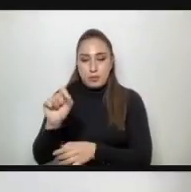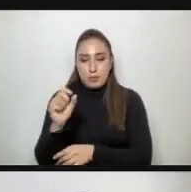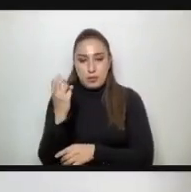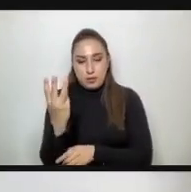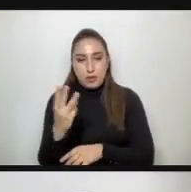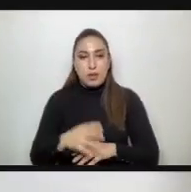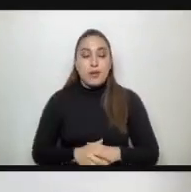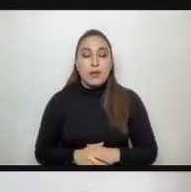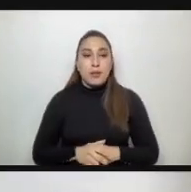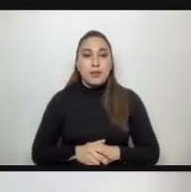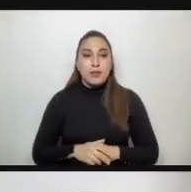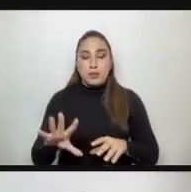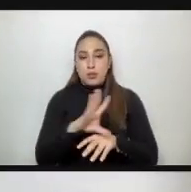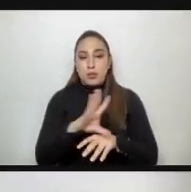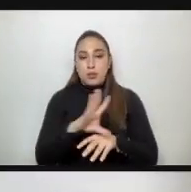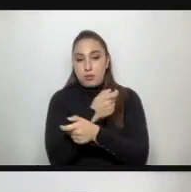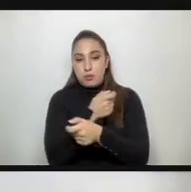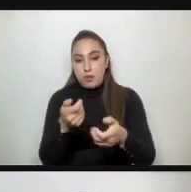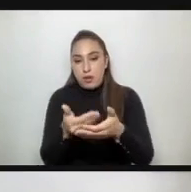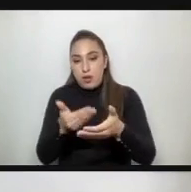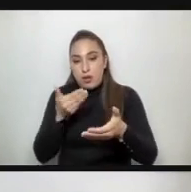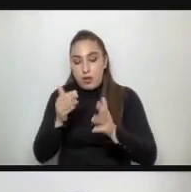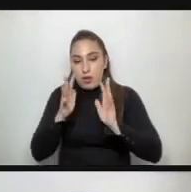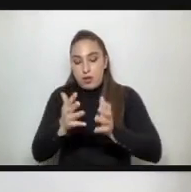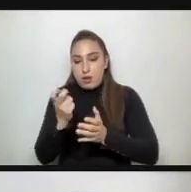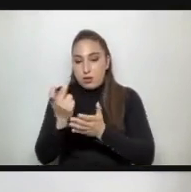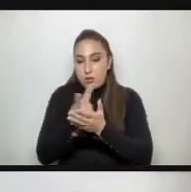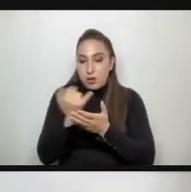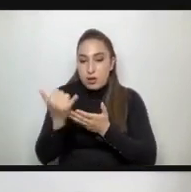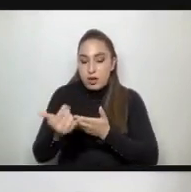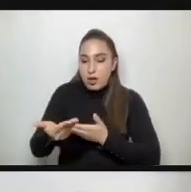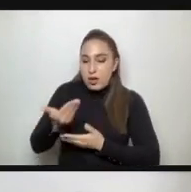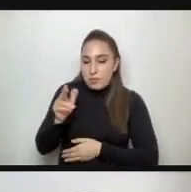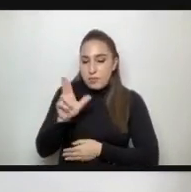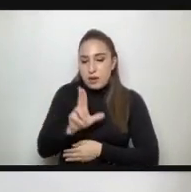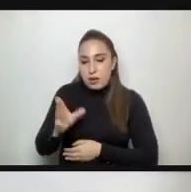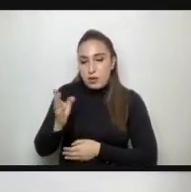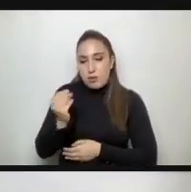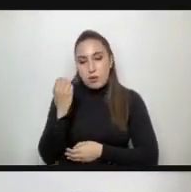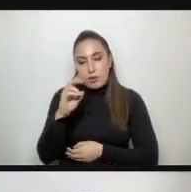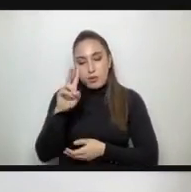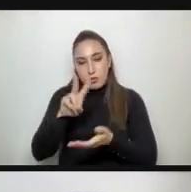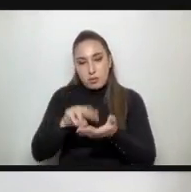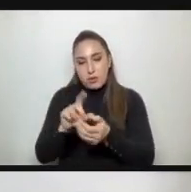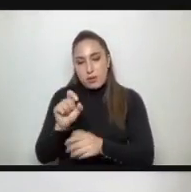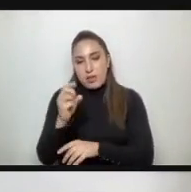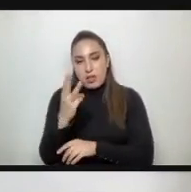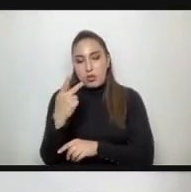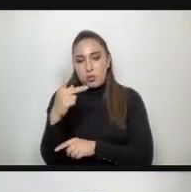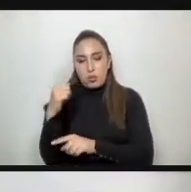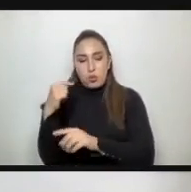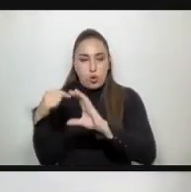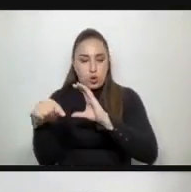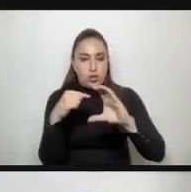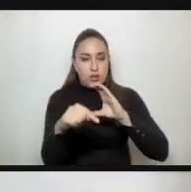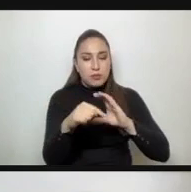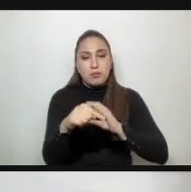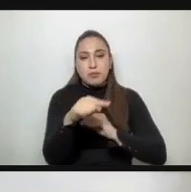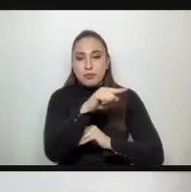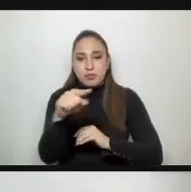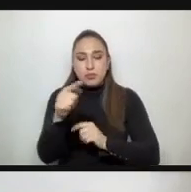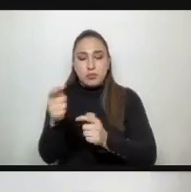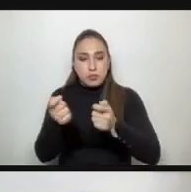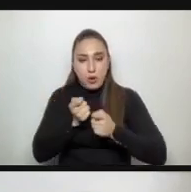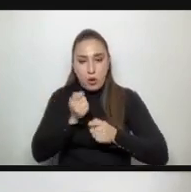31 de agosto del 2023, habiéndose enviado el preproyecto el pasado martes 9 de octubre a sus correos institucionales, solicitando